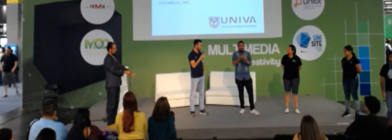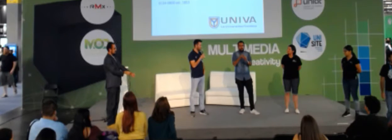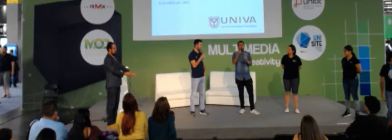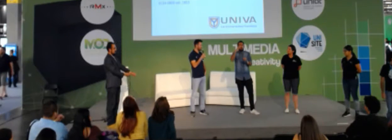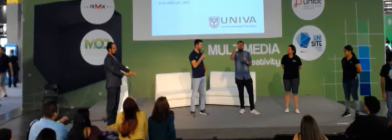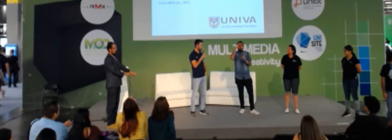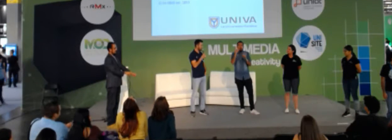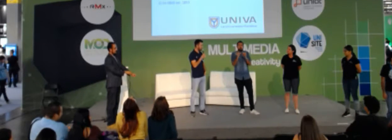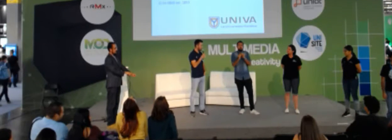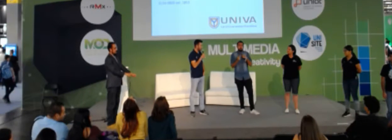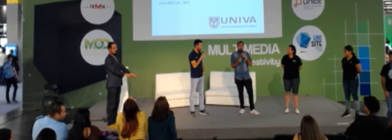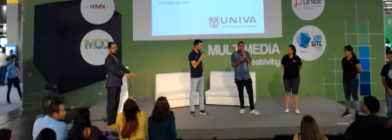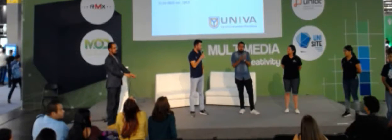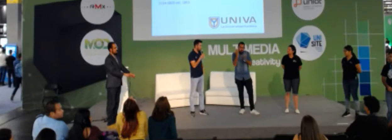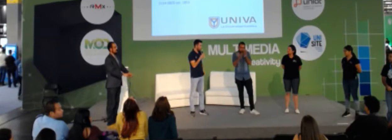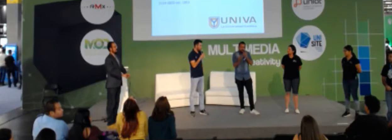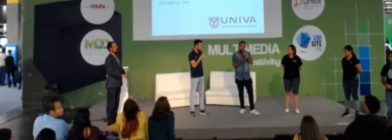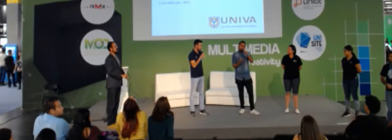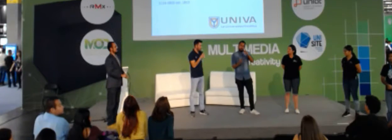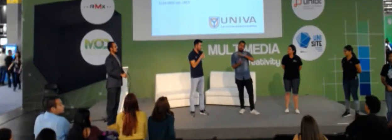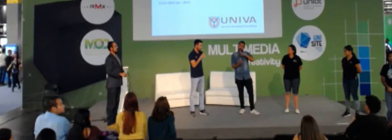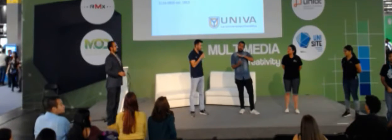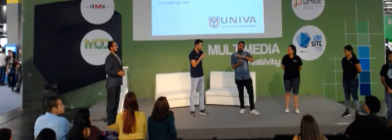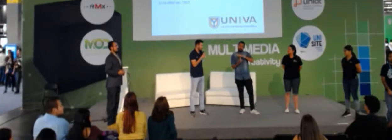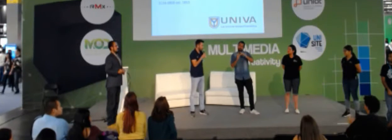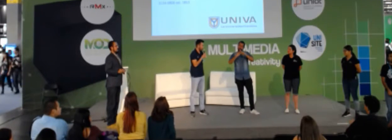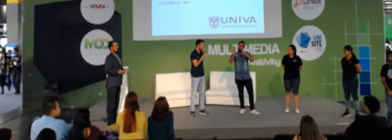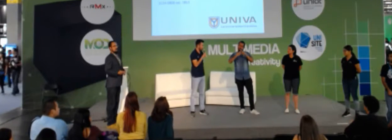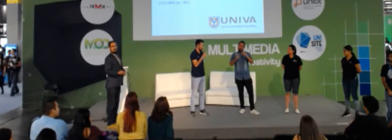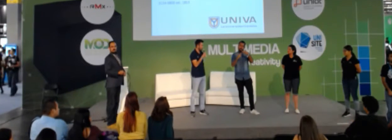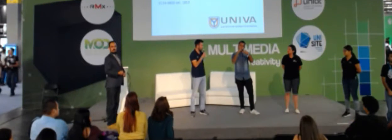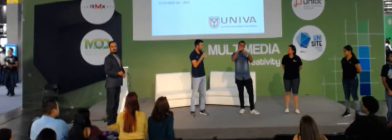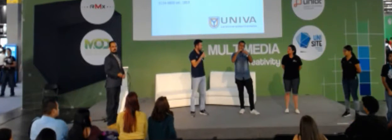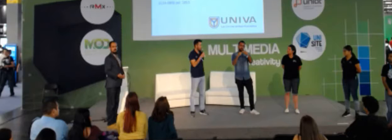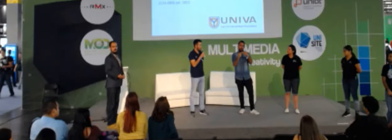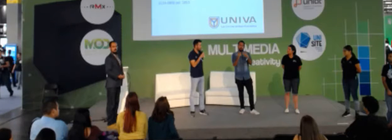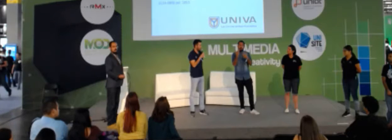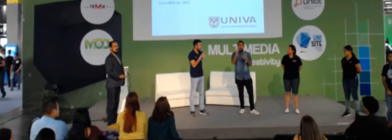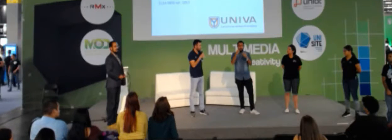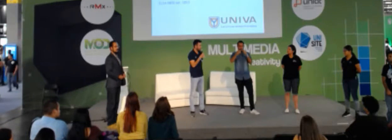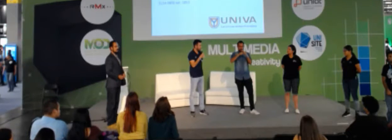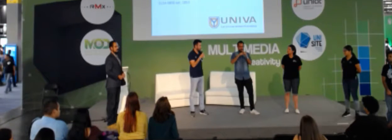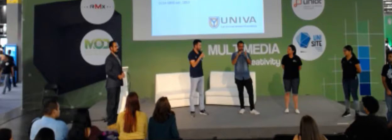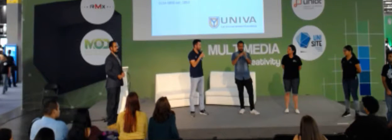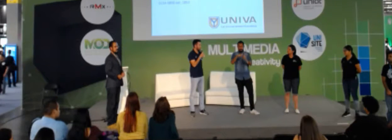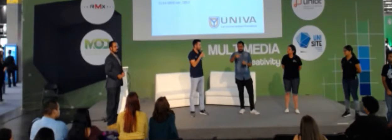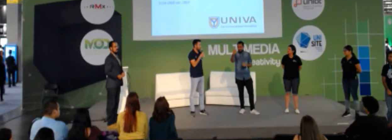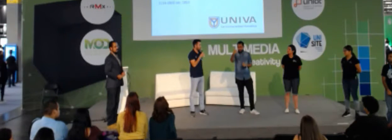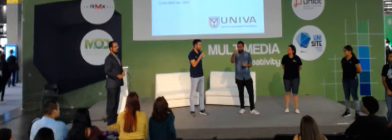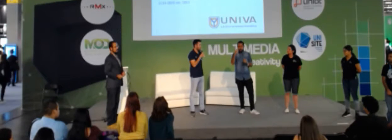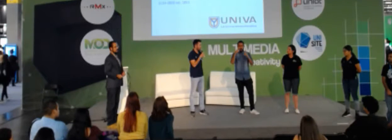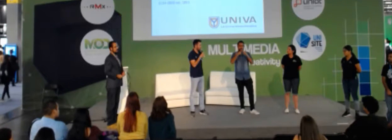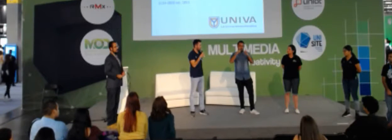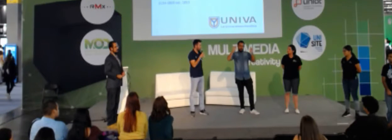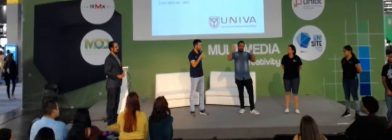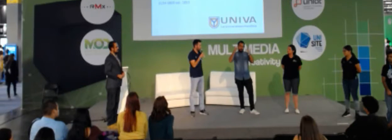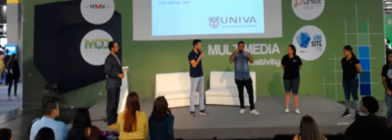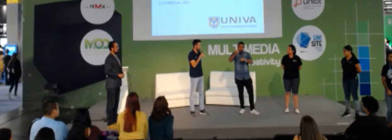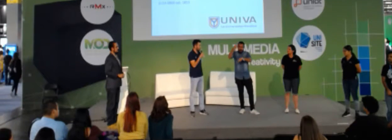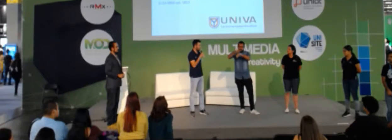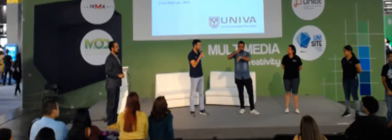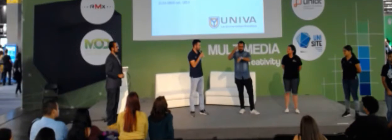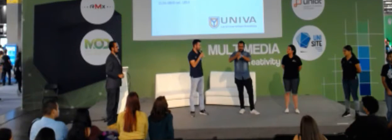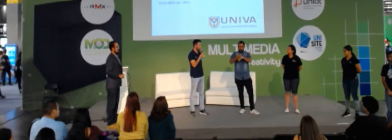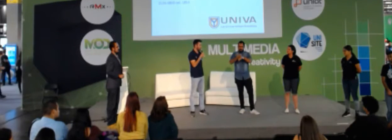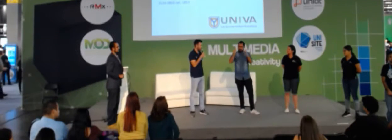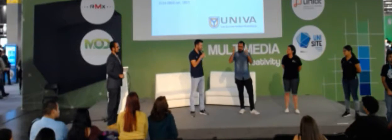primera generación, pensamos que ese es el único logro que tenemos. Pero hay diferentes, por ejemplo,